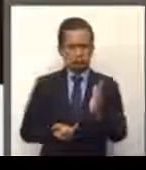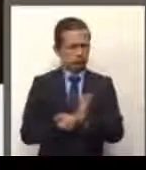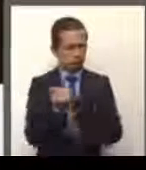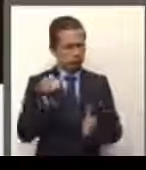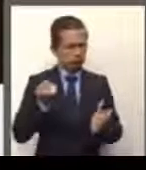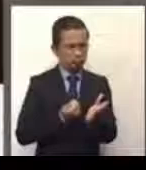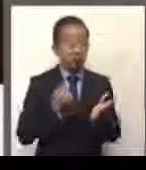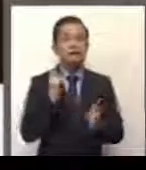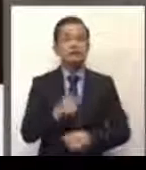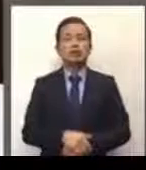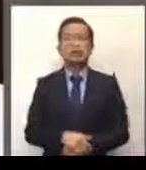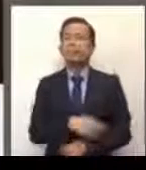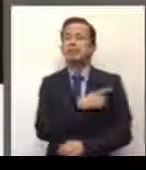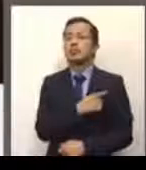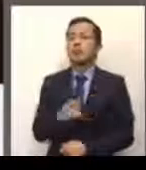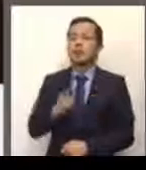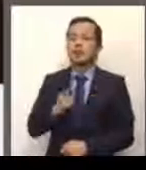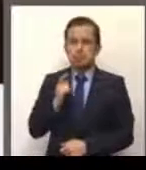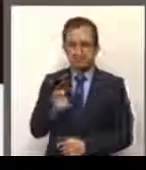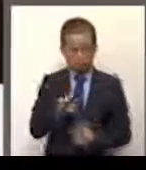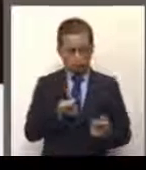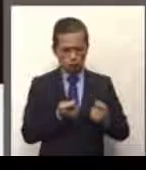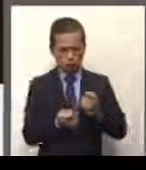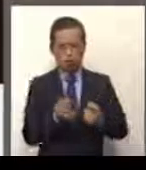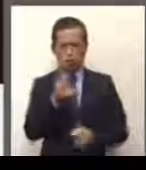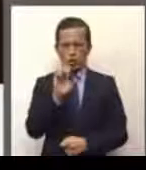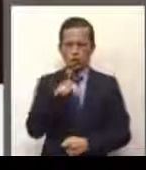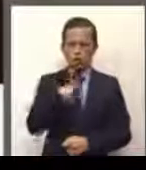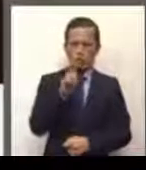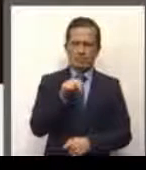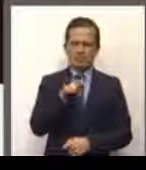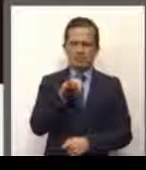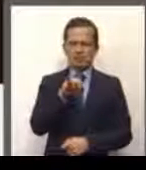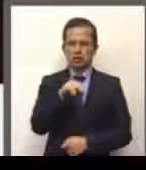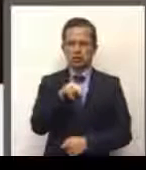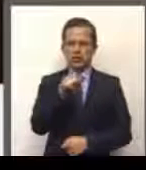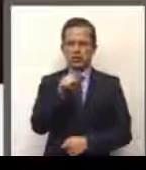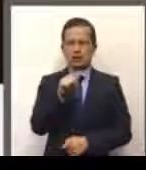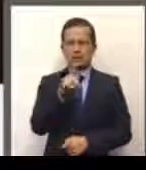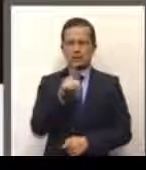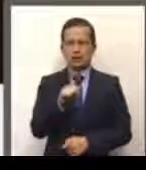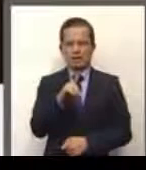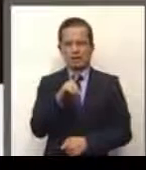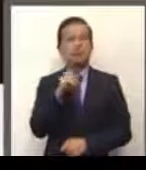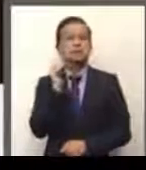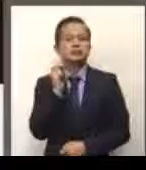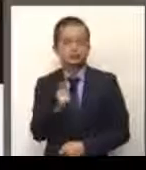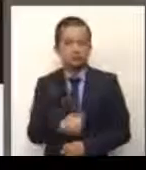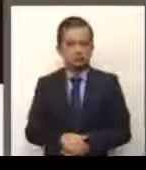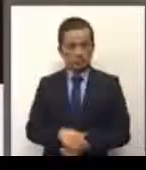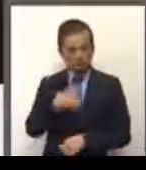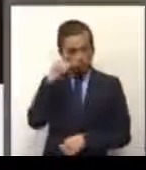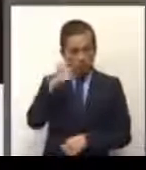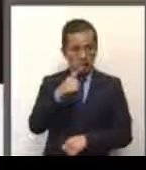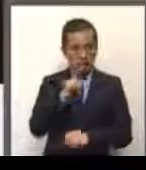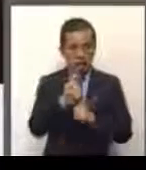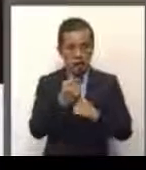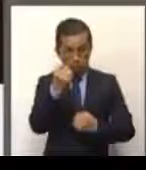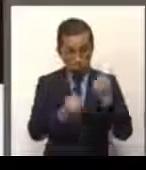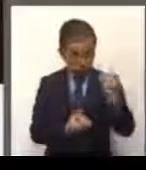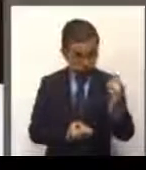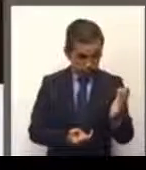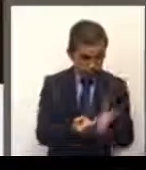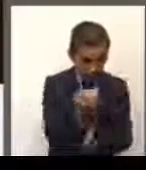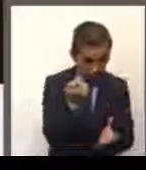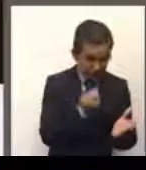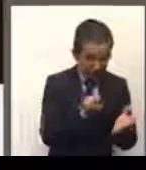aplicar el control de convencionalidad, es decir, en todas y cada una de las resoluciones y actos